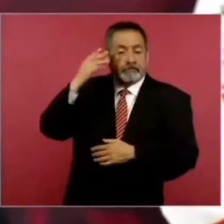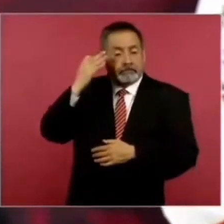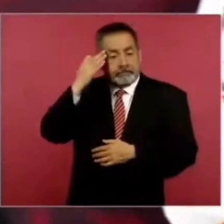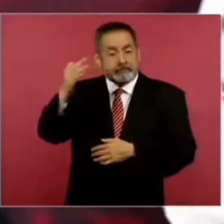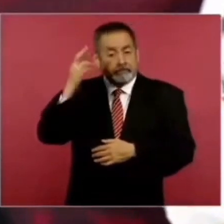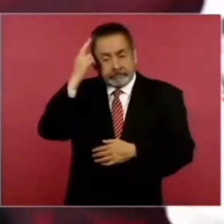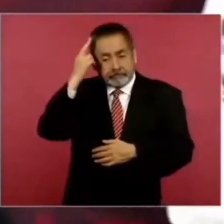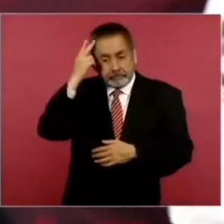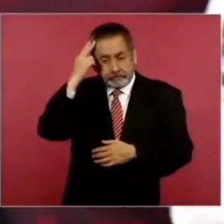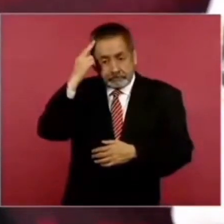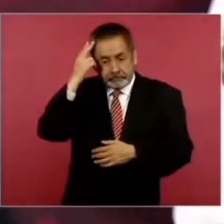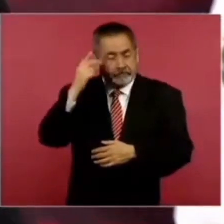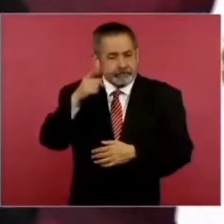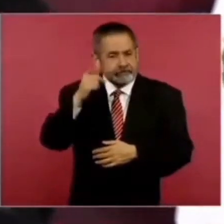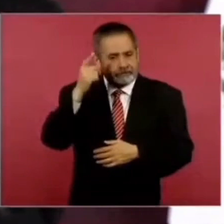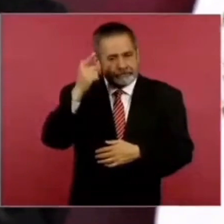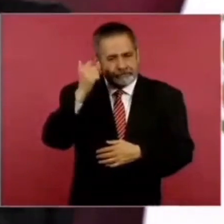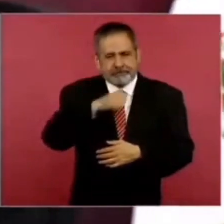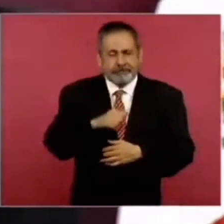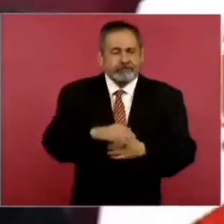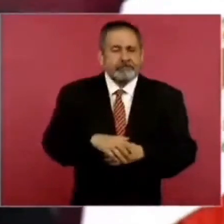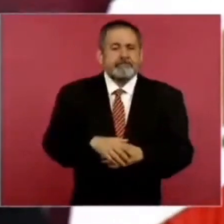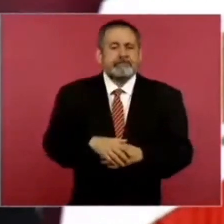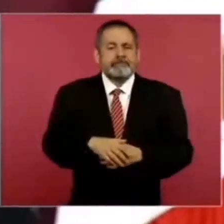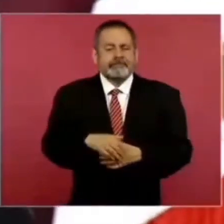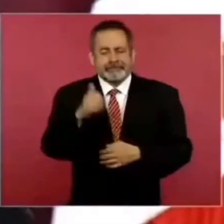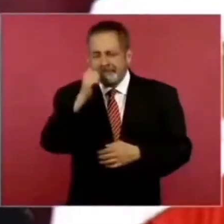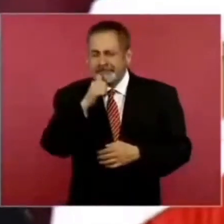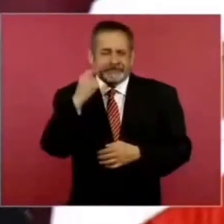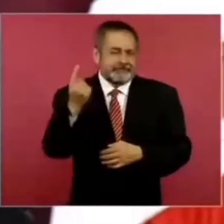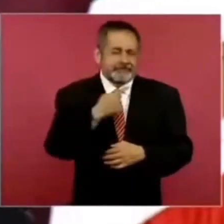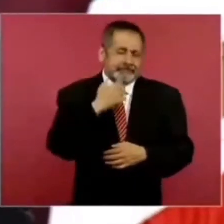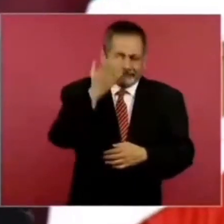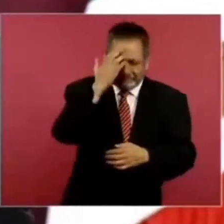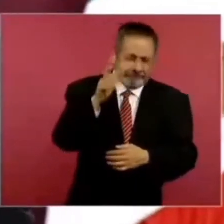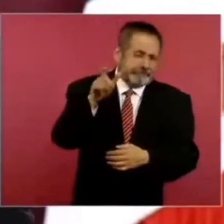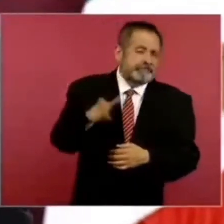Era famoso de que Porfirio Díaz